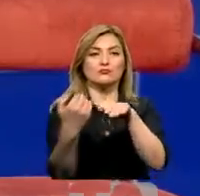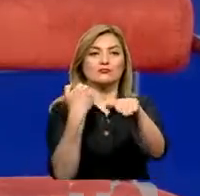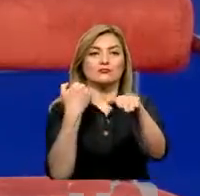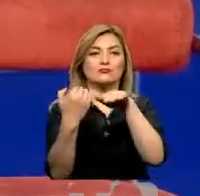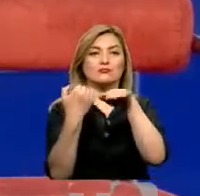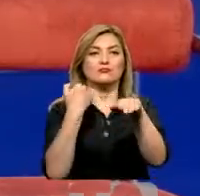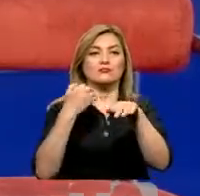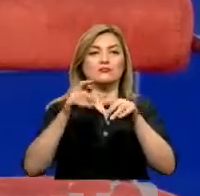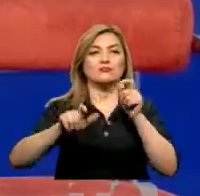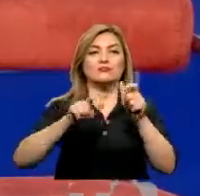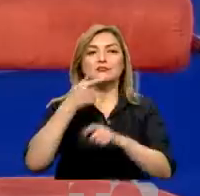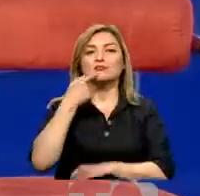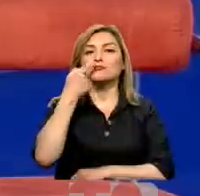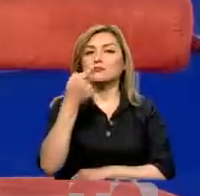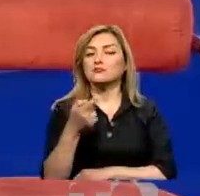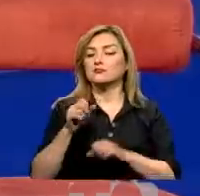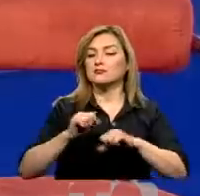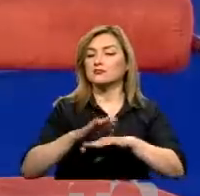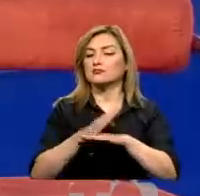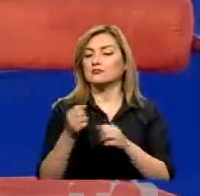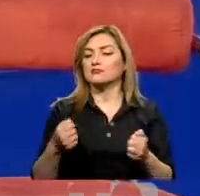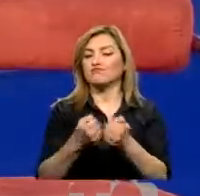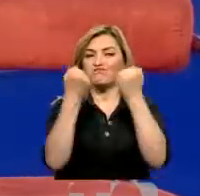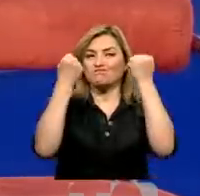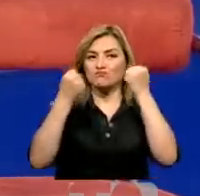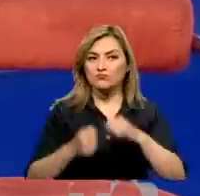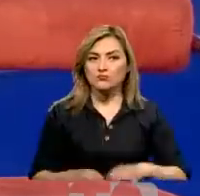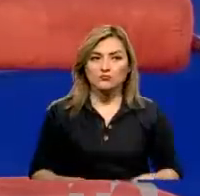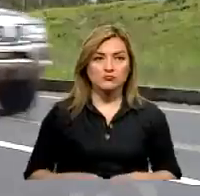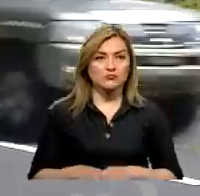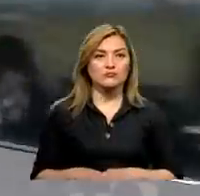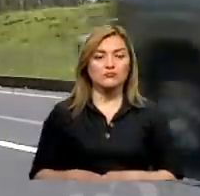Quienes transitan por esta vía aseguran que esto podría causar accidentes.